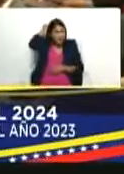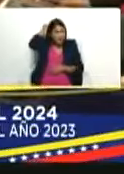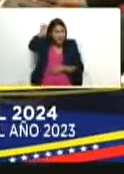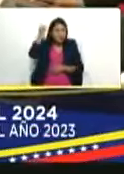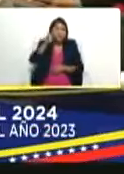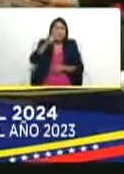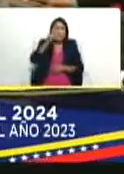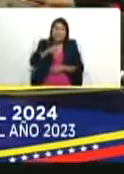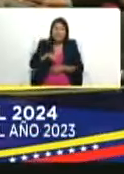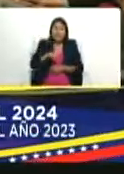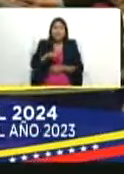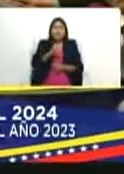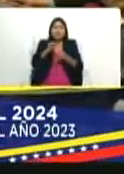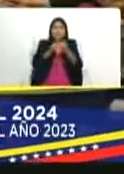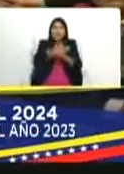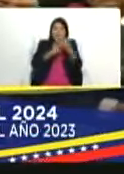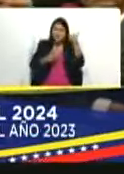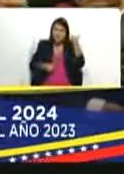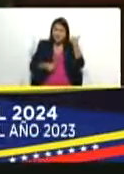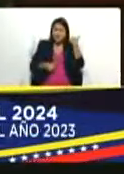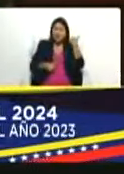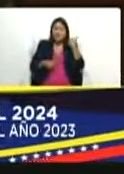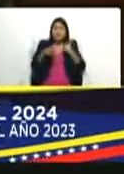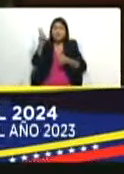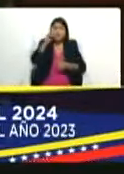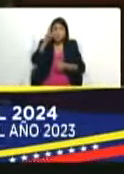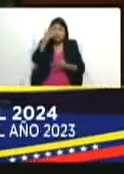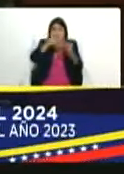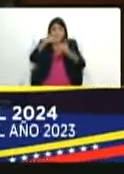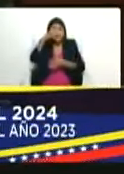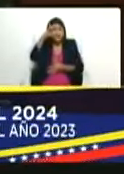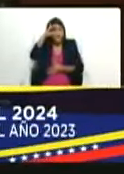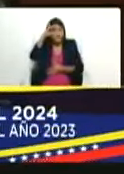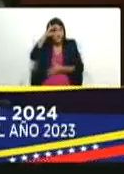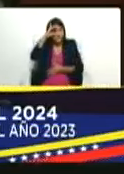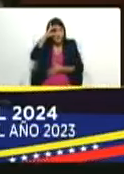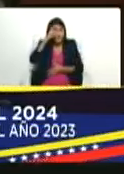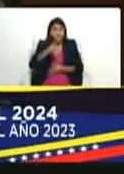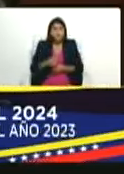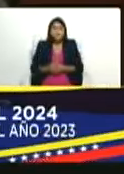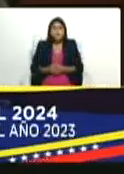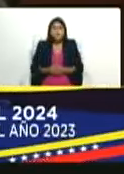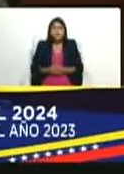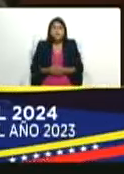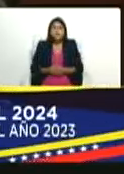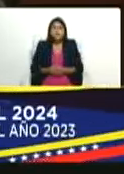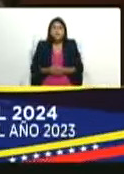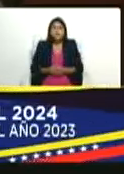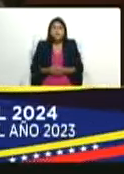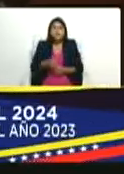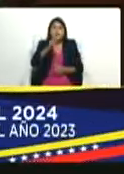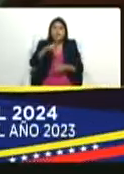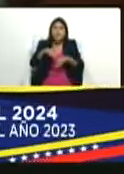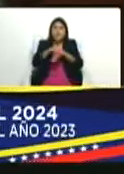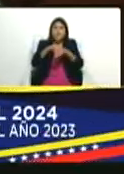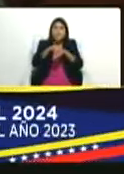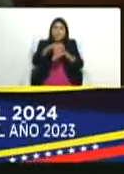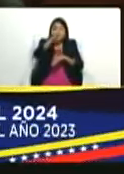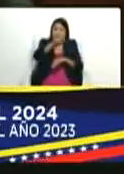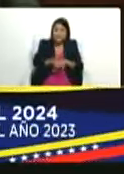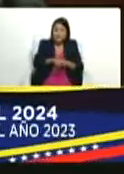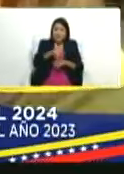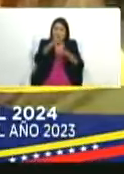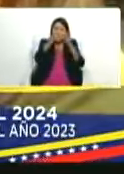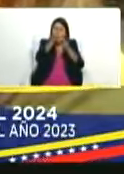Doctora Delcy Rodríguez, vicepresidenta ejecutiva de la República Bolivariana de Venezuela y ministra del Poder Popular para